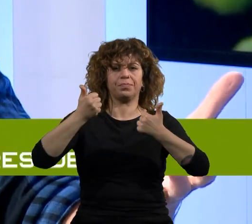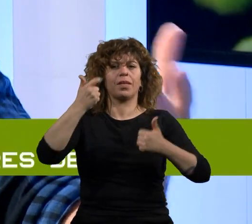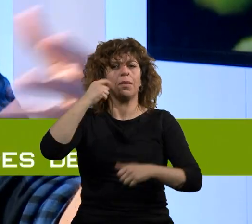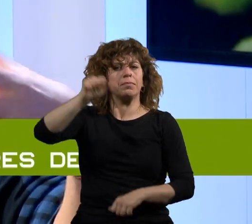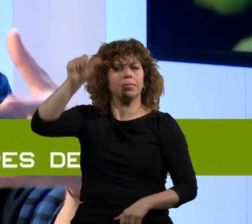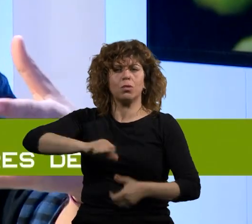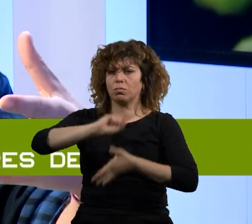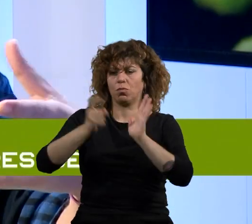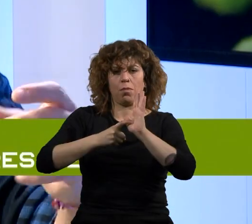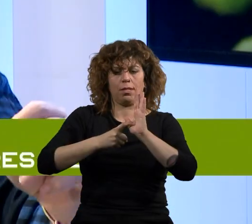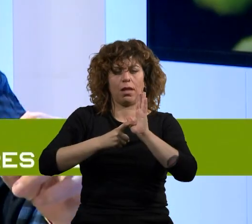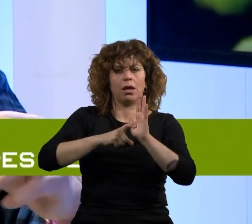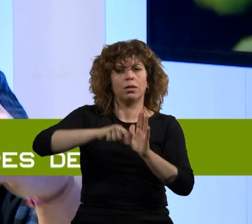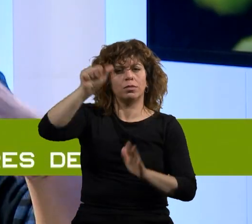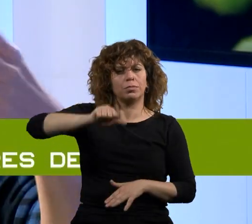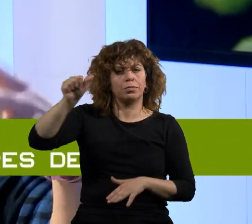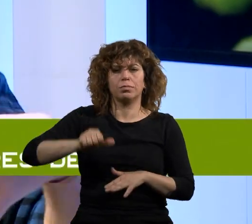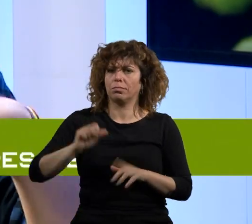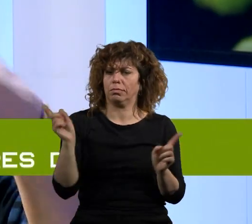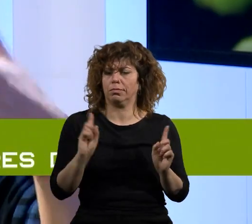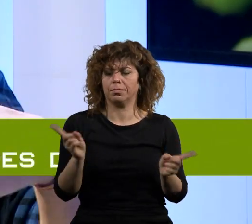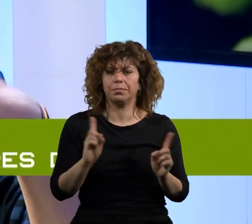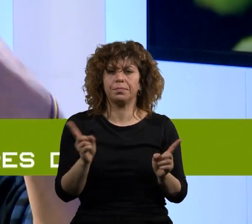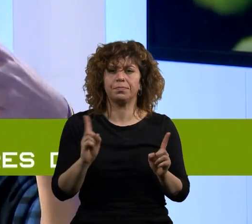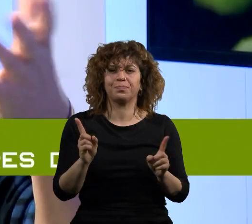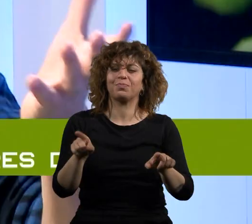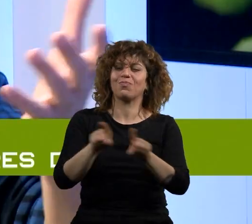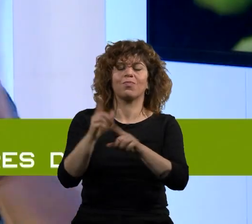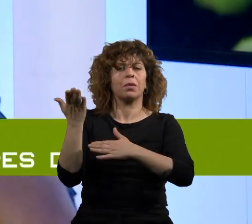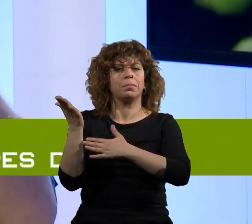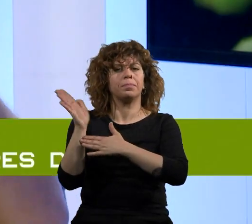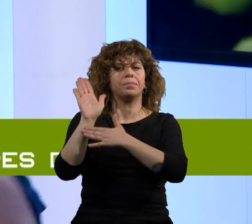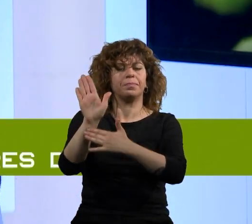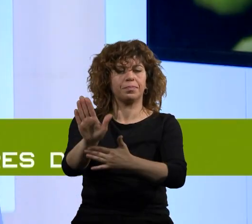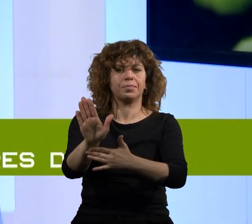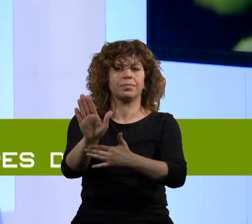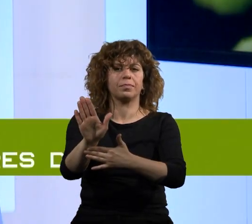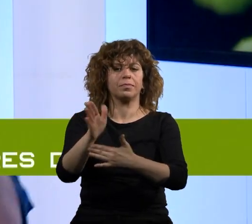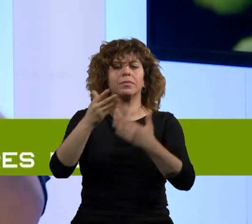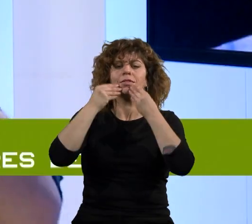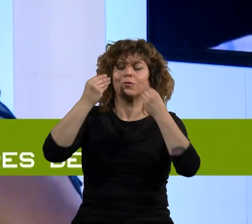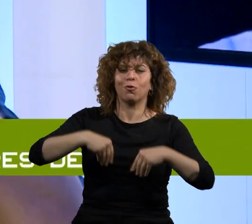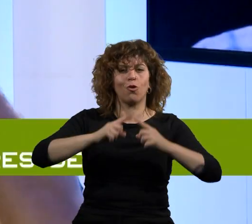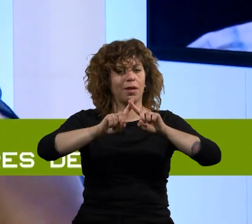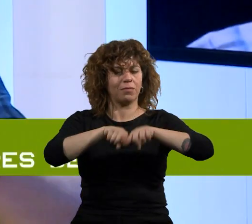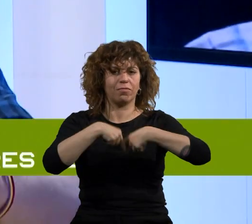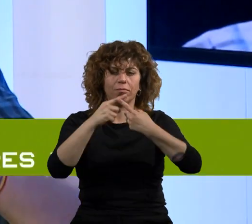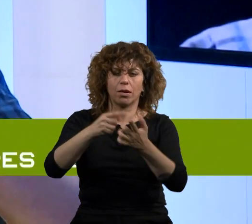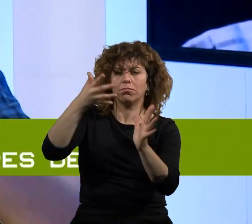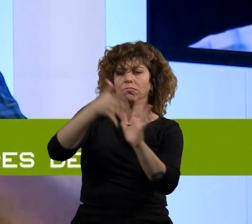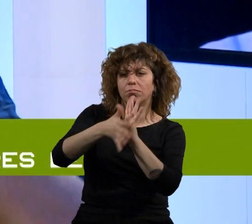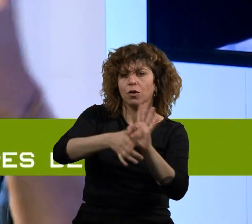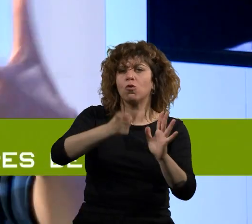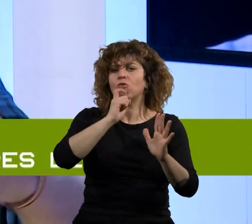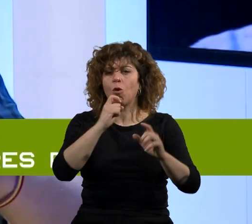película entera durante estos talleres, lo que hago es, voy haciendo una presentación empezando por la historia familiar, contando de cómo surge,